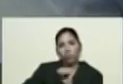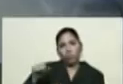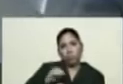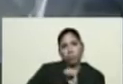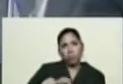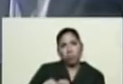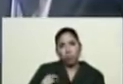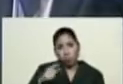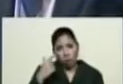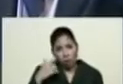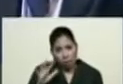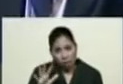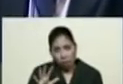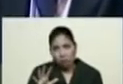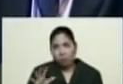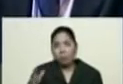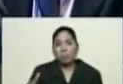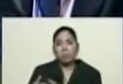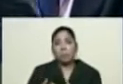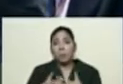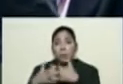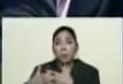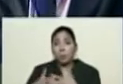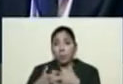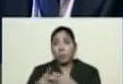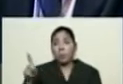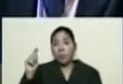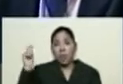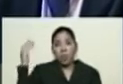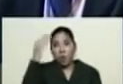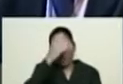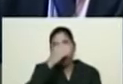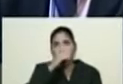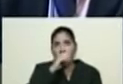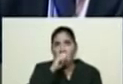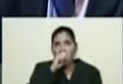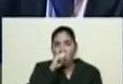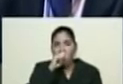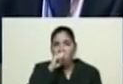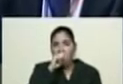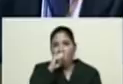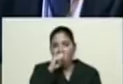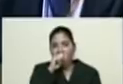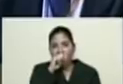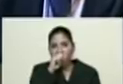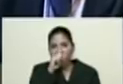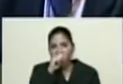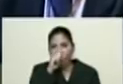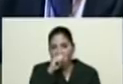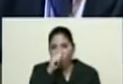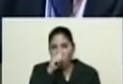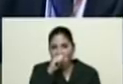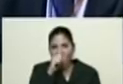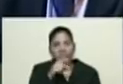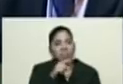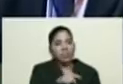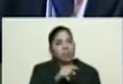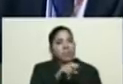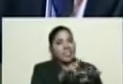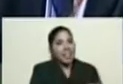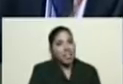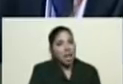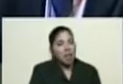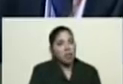presidente del imperio, el emperador Trump, mandó a su secretario de Estado para América Latina a llamar un